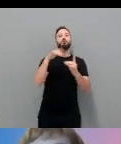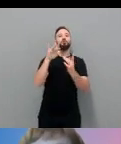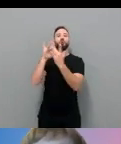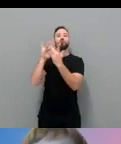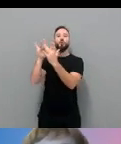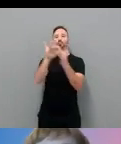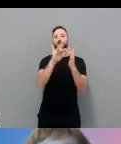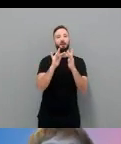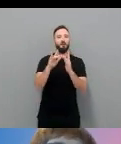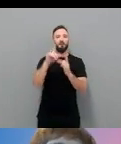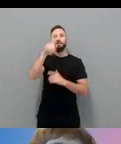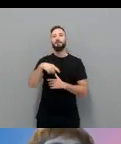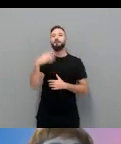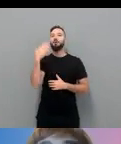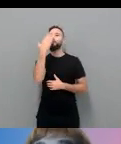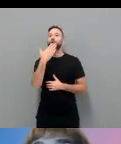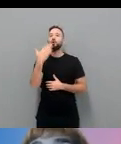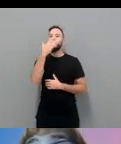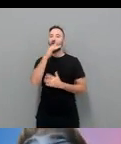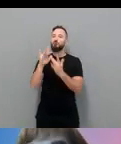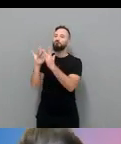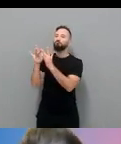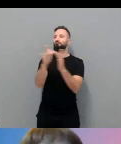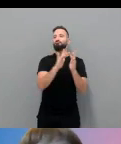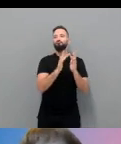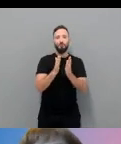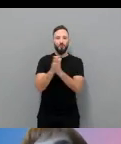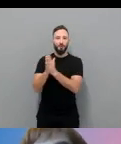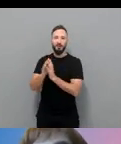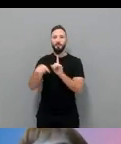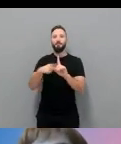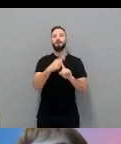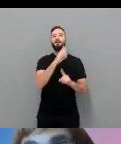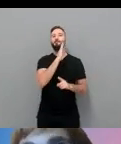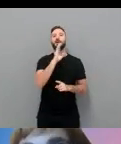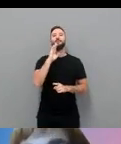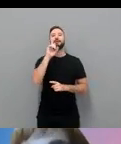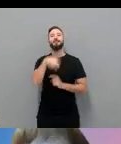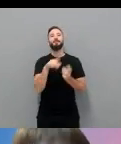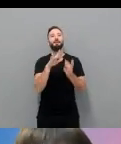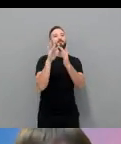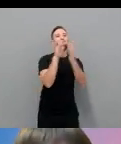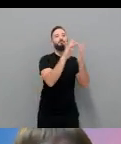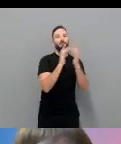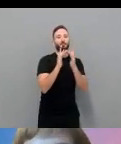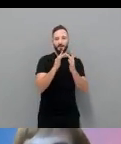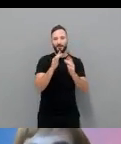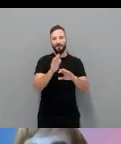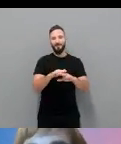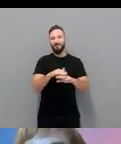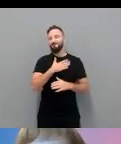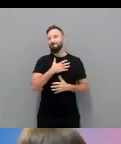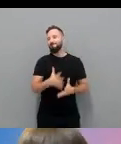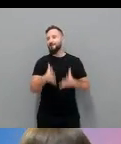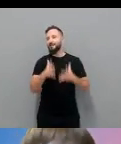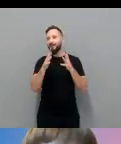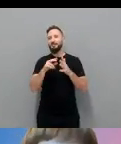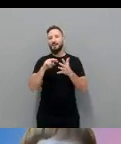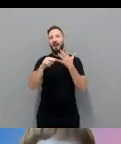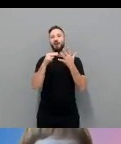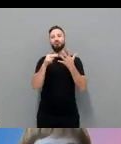compañeros en la ikastola y con su amachu. Me ha encantado esta manera de referirse a